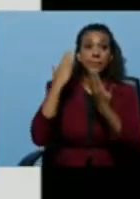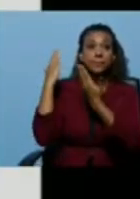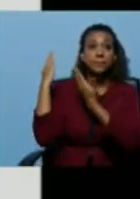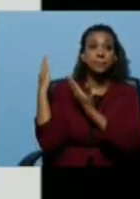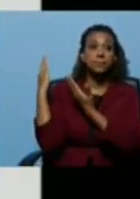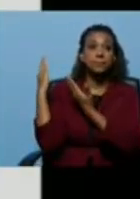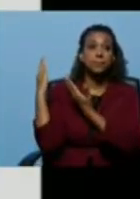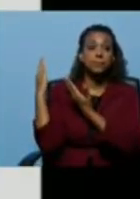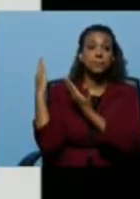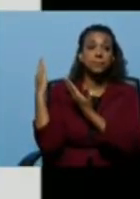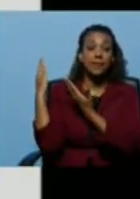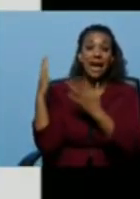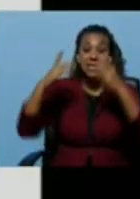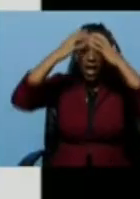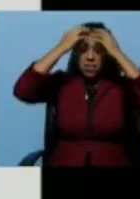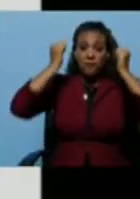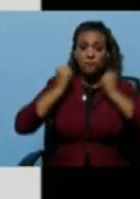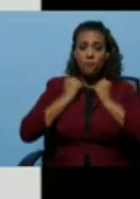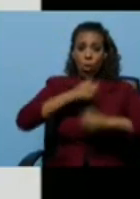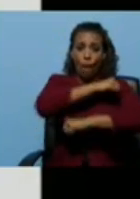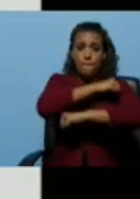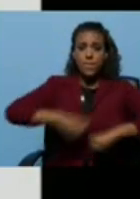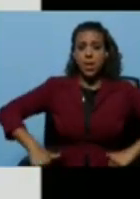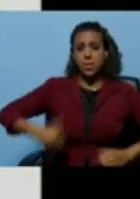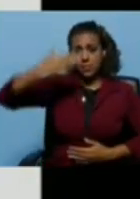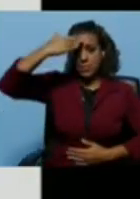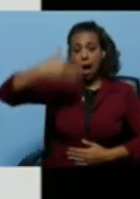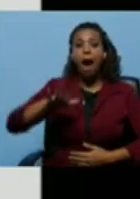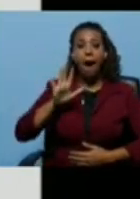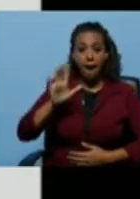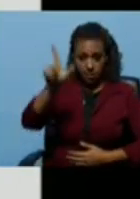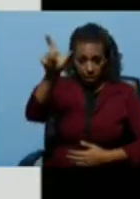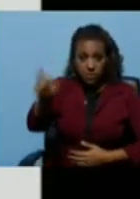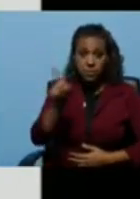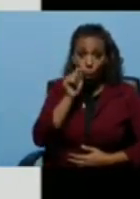ese que ven uniformado en la foto de la izquierda.